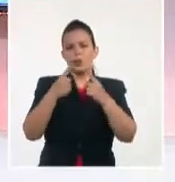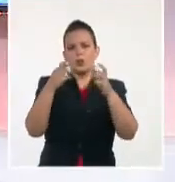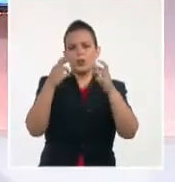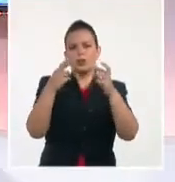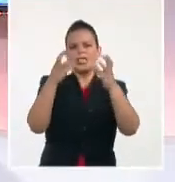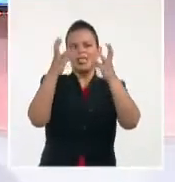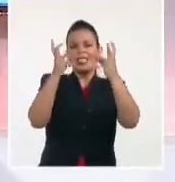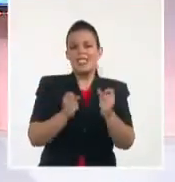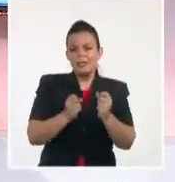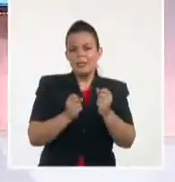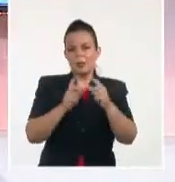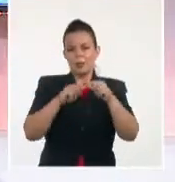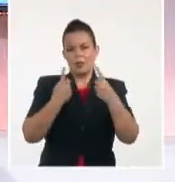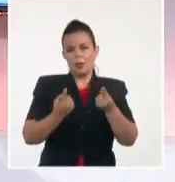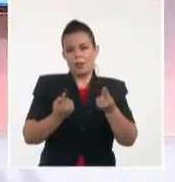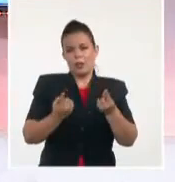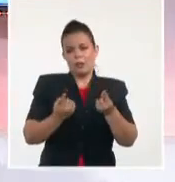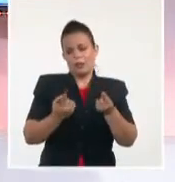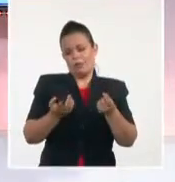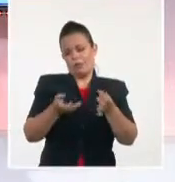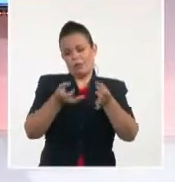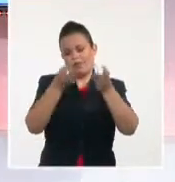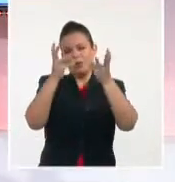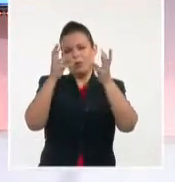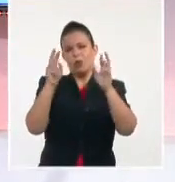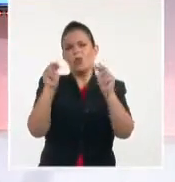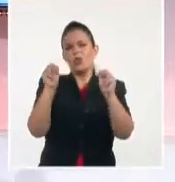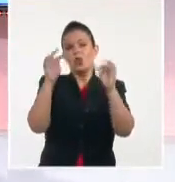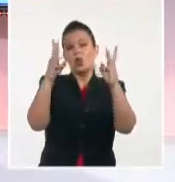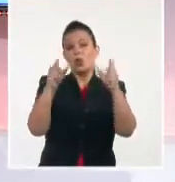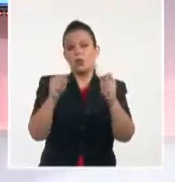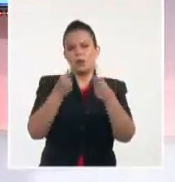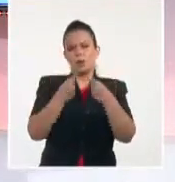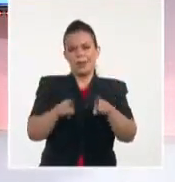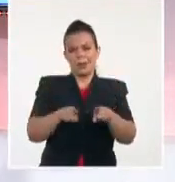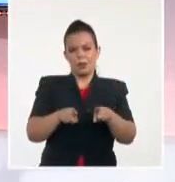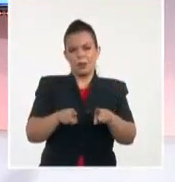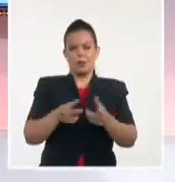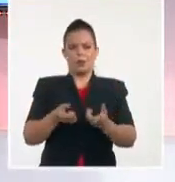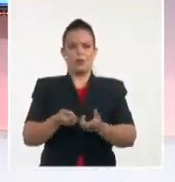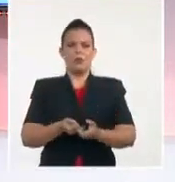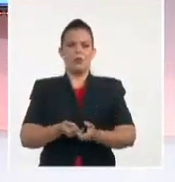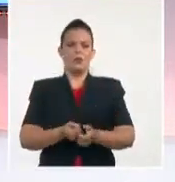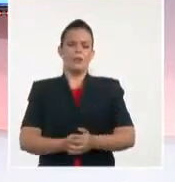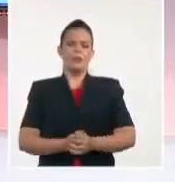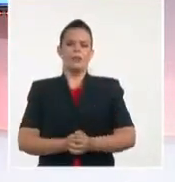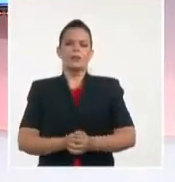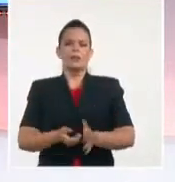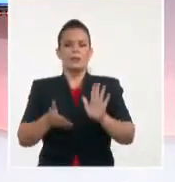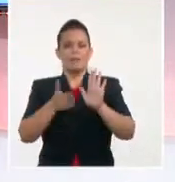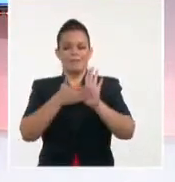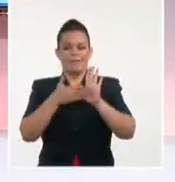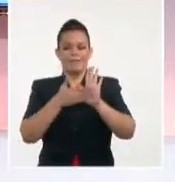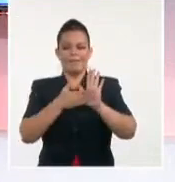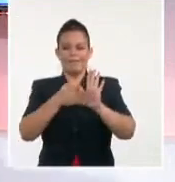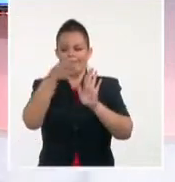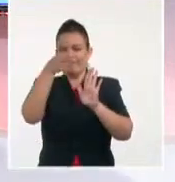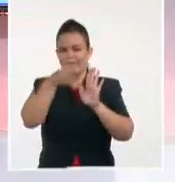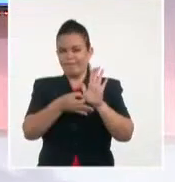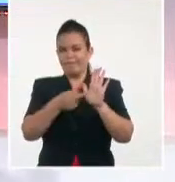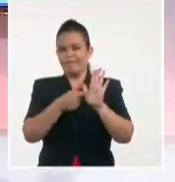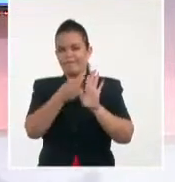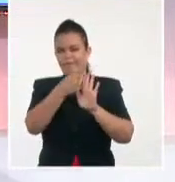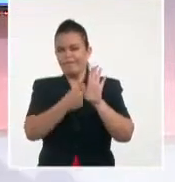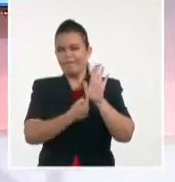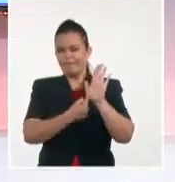pero sí la cuestión cualitativa de la cantidad sí dice, y sobre